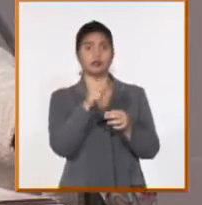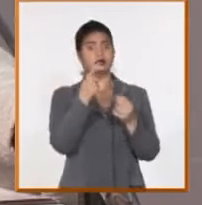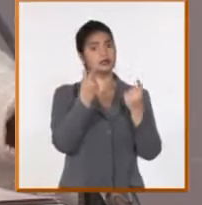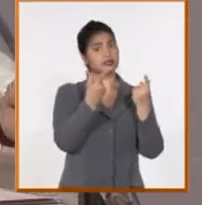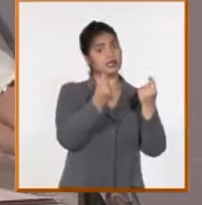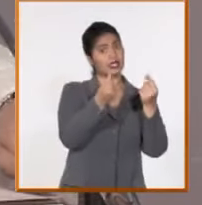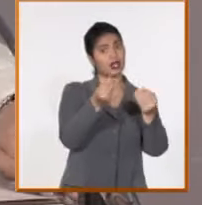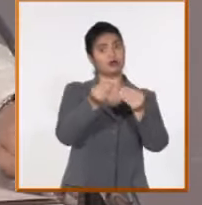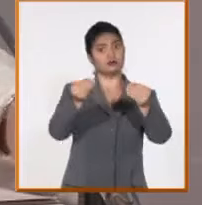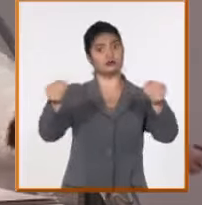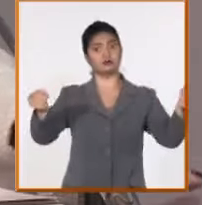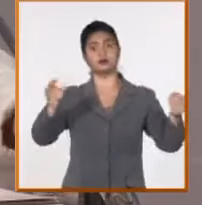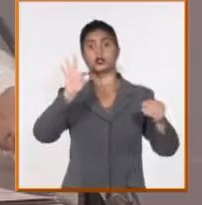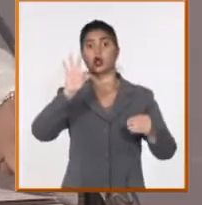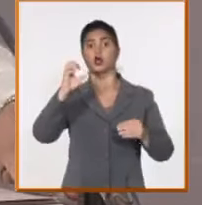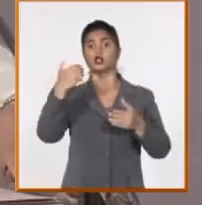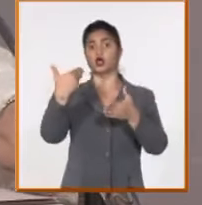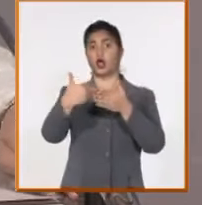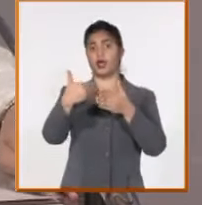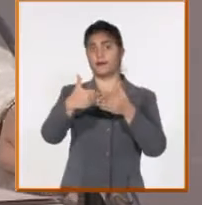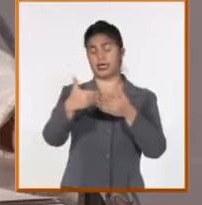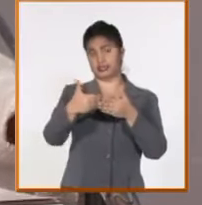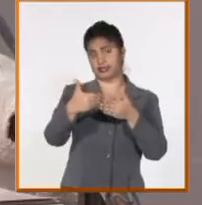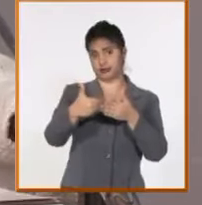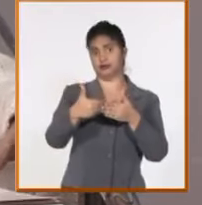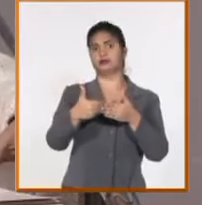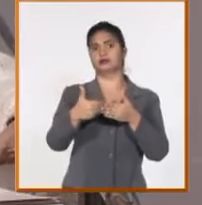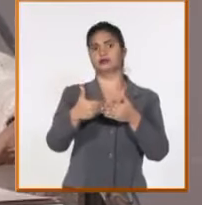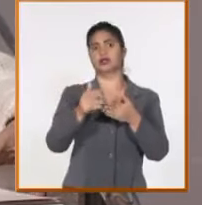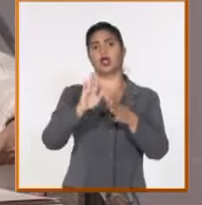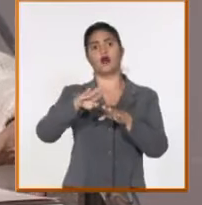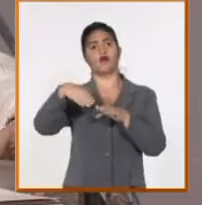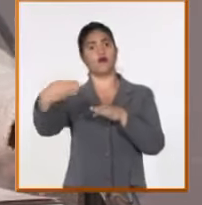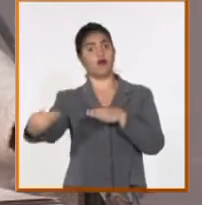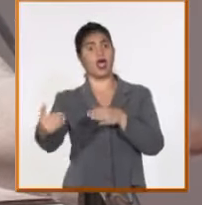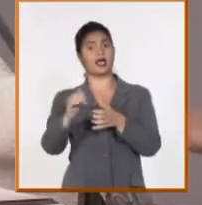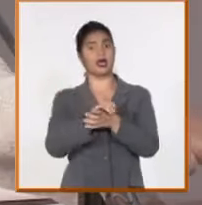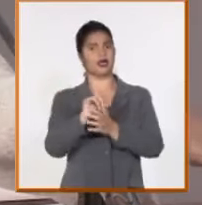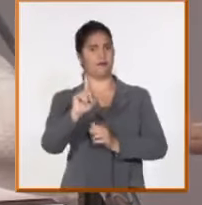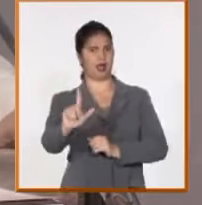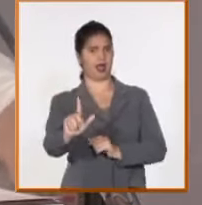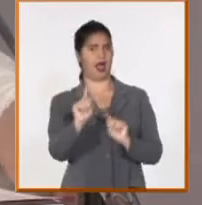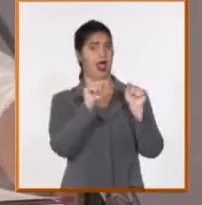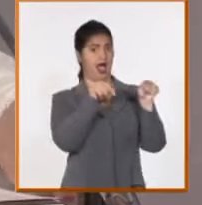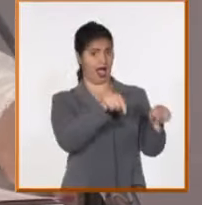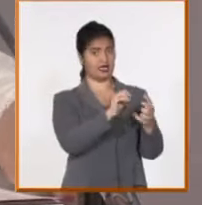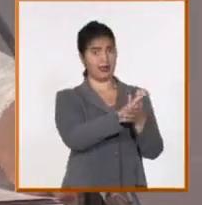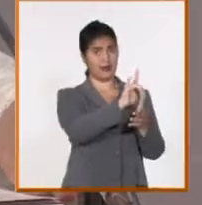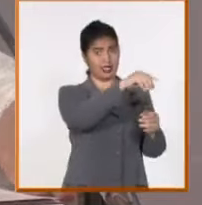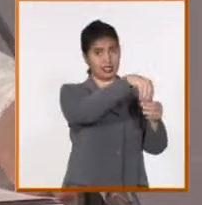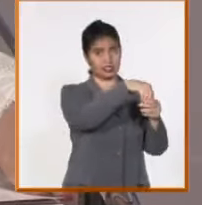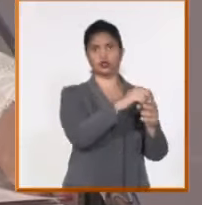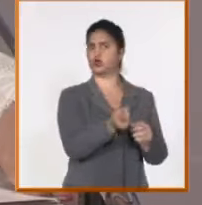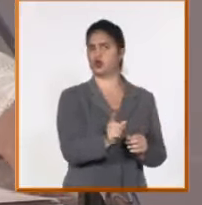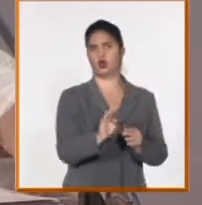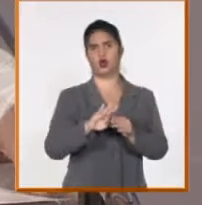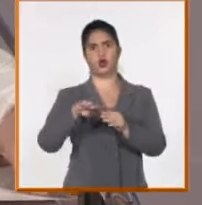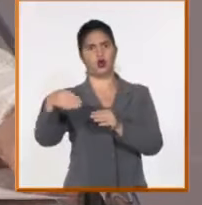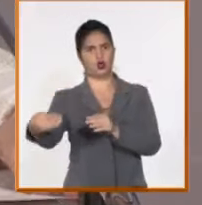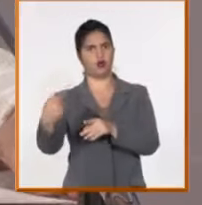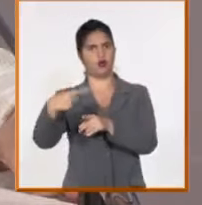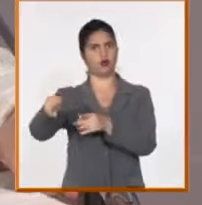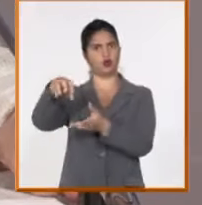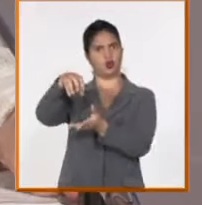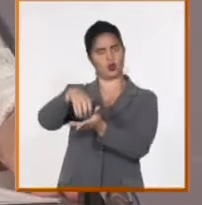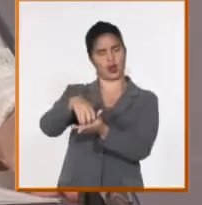ocho empresas mixtas que radican fuera de la zona especial del Mariel Porque esa se atienden por la zona y un